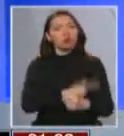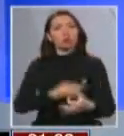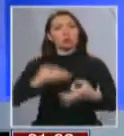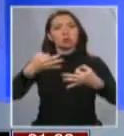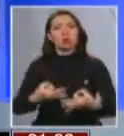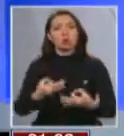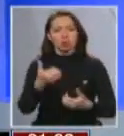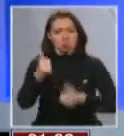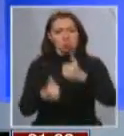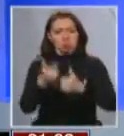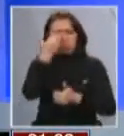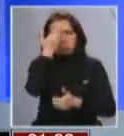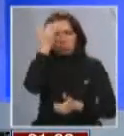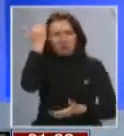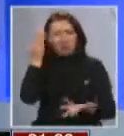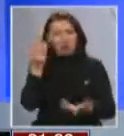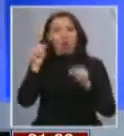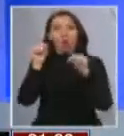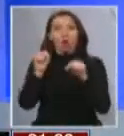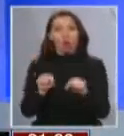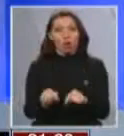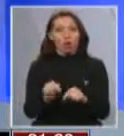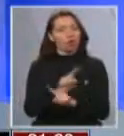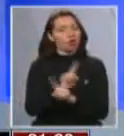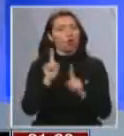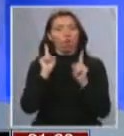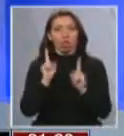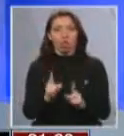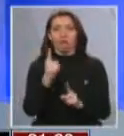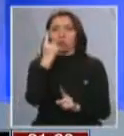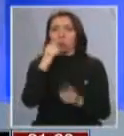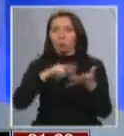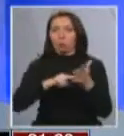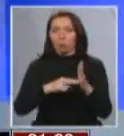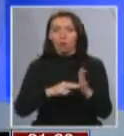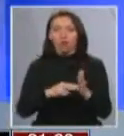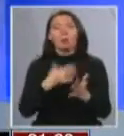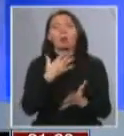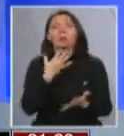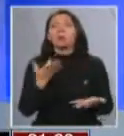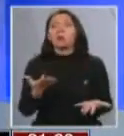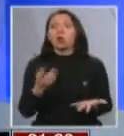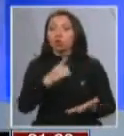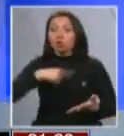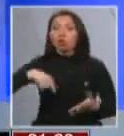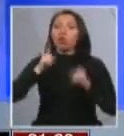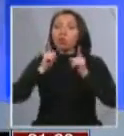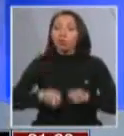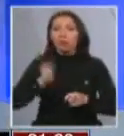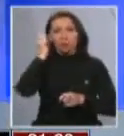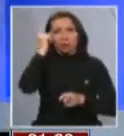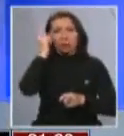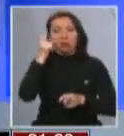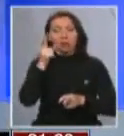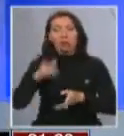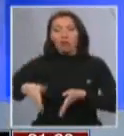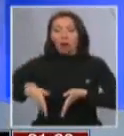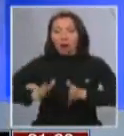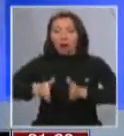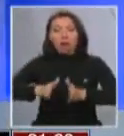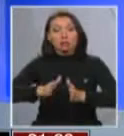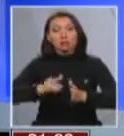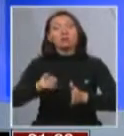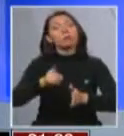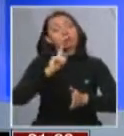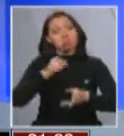seguridad profesionales, lo de hoy no debiera ser un problema, porque todos debieran entender que las calles son un